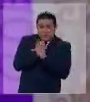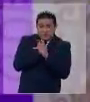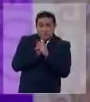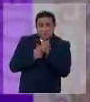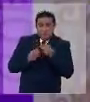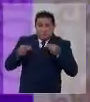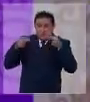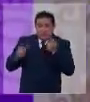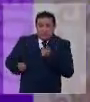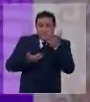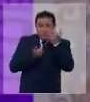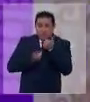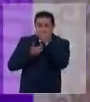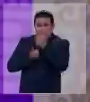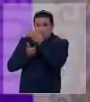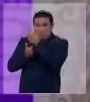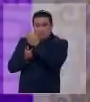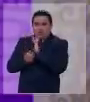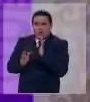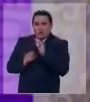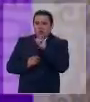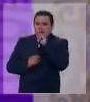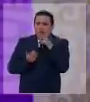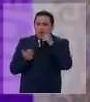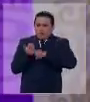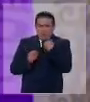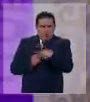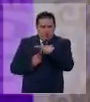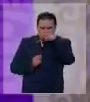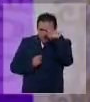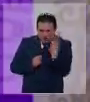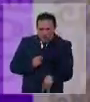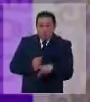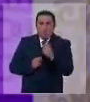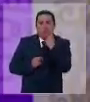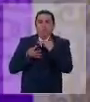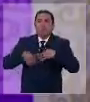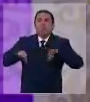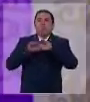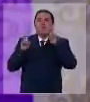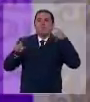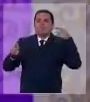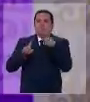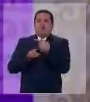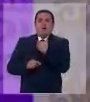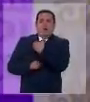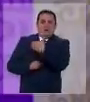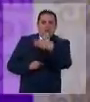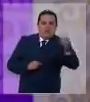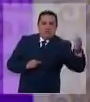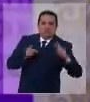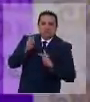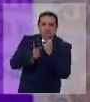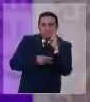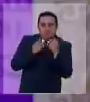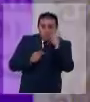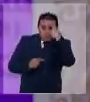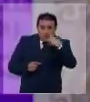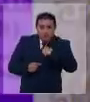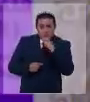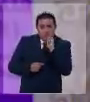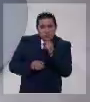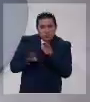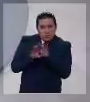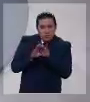abandonó el campo. El campo, para mí, es la fábrica más importante del país. Tenemos